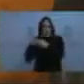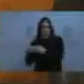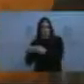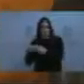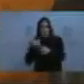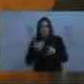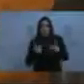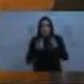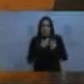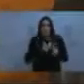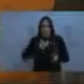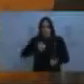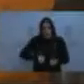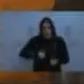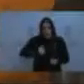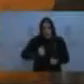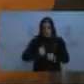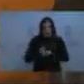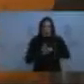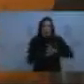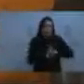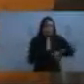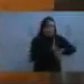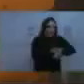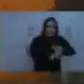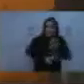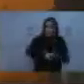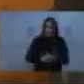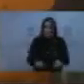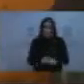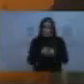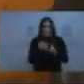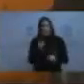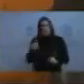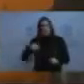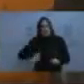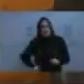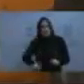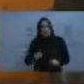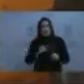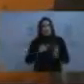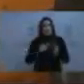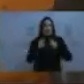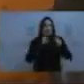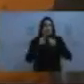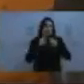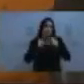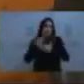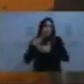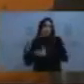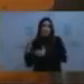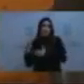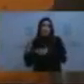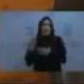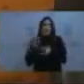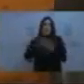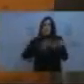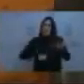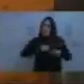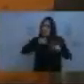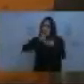los alcaldes, con independencia de su color político, los profesionales y los medios de comunicación y gran mayoría de los